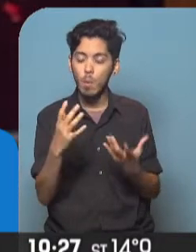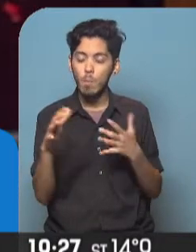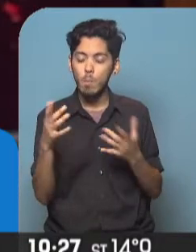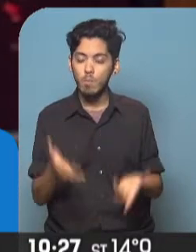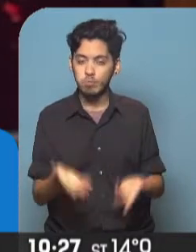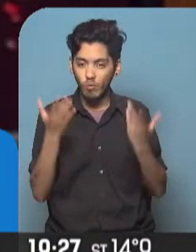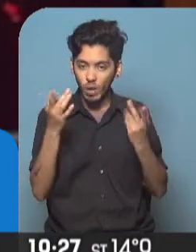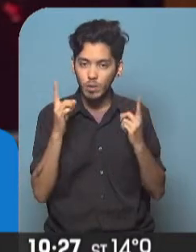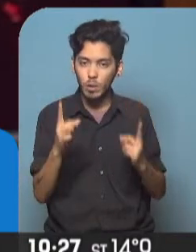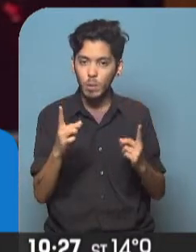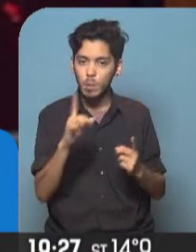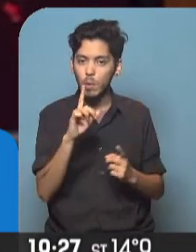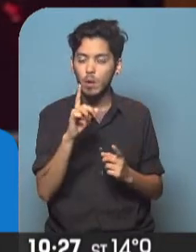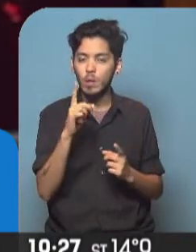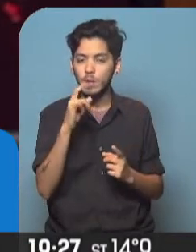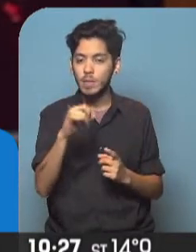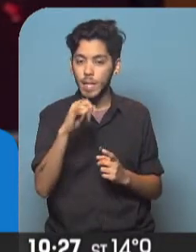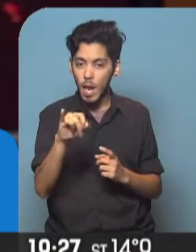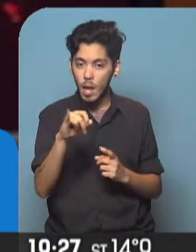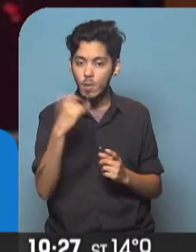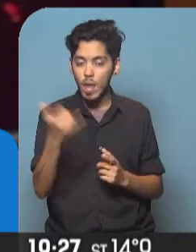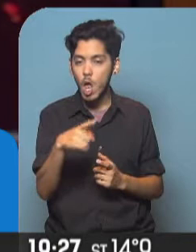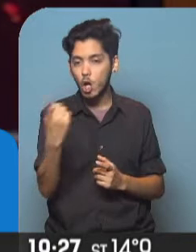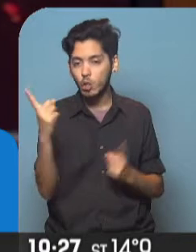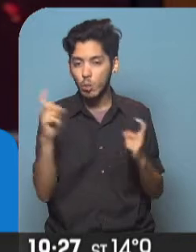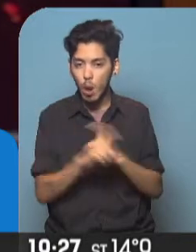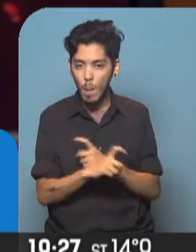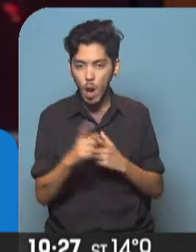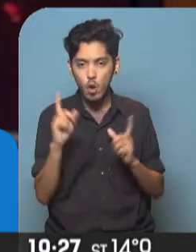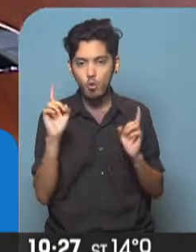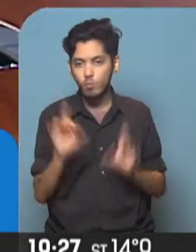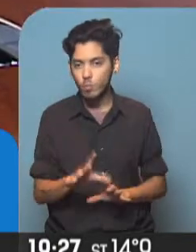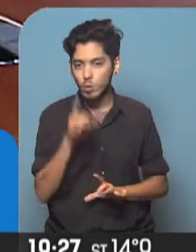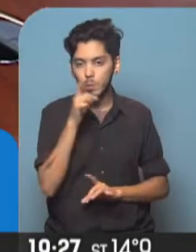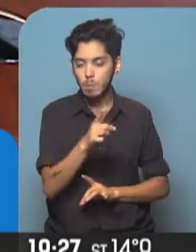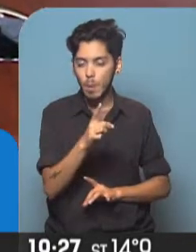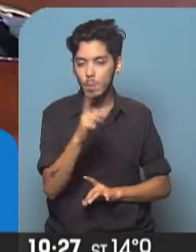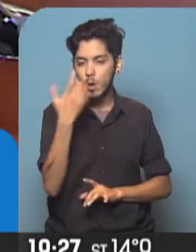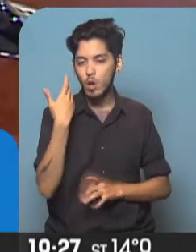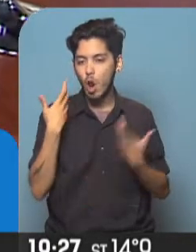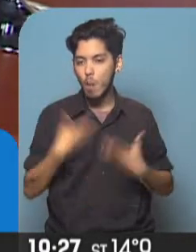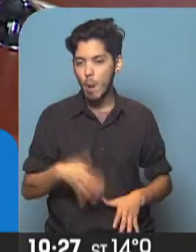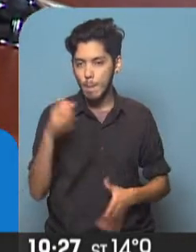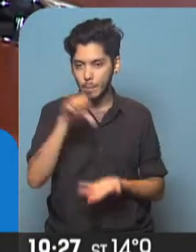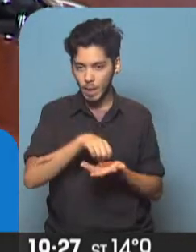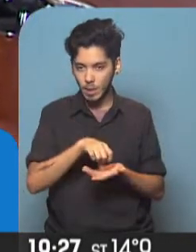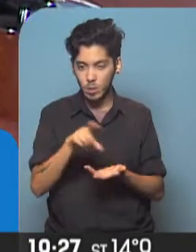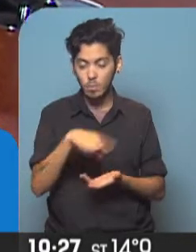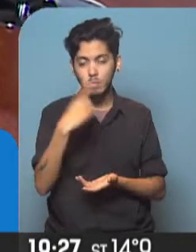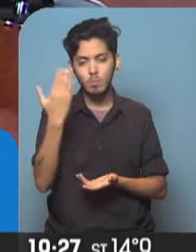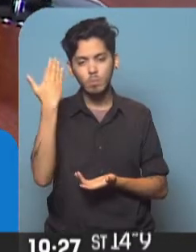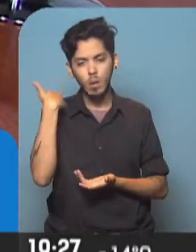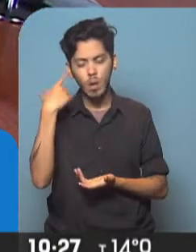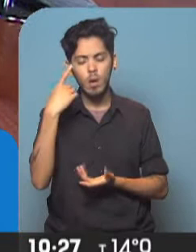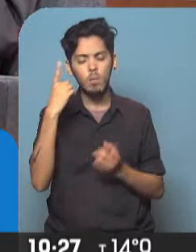inflación, tiene otras repercusiones, no son de un país de normalidad. Tal cual. Hace algunos días atrás había subido